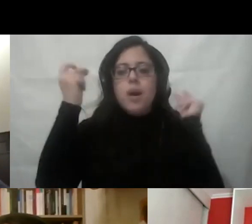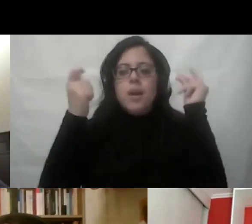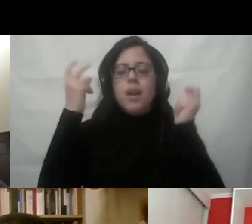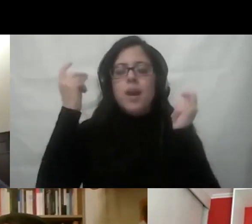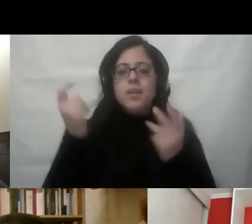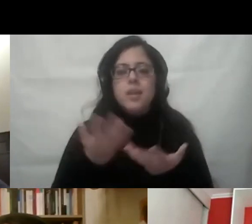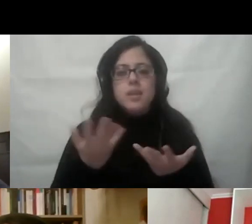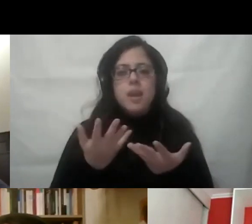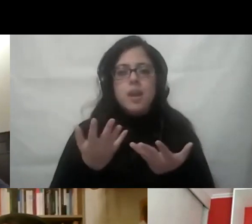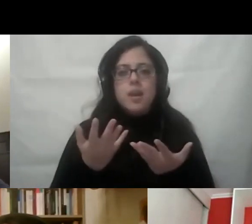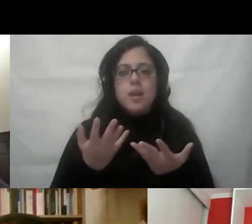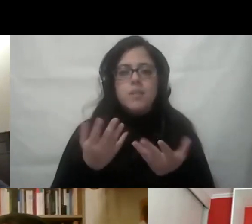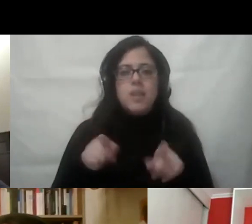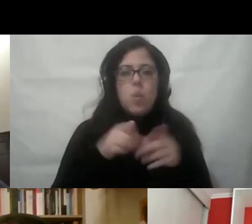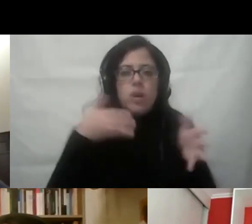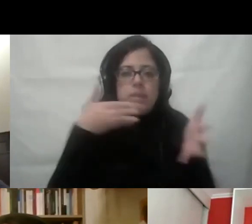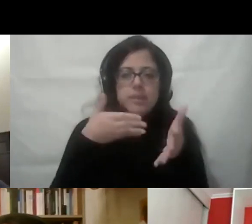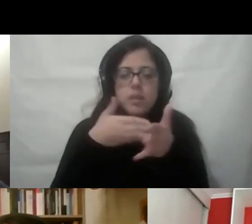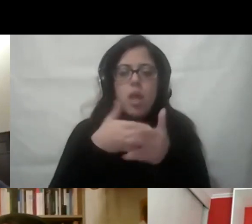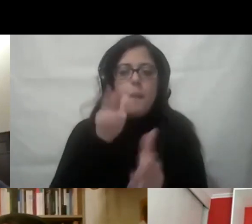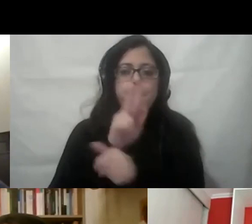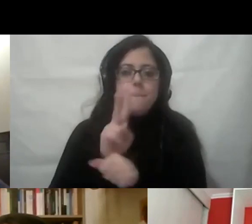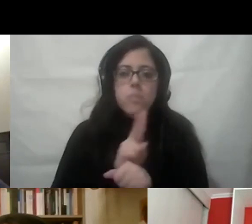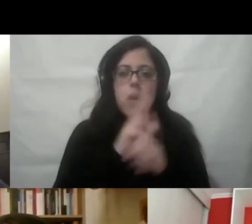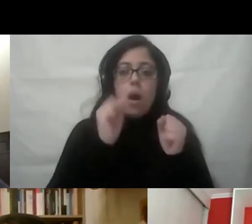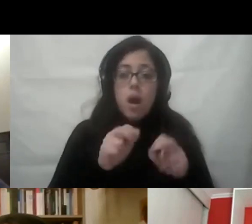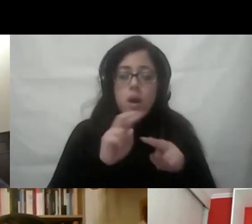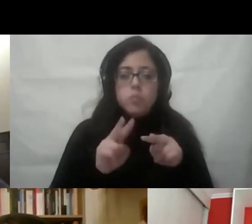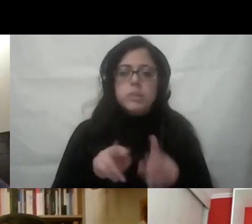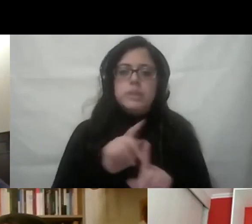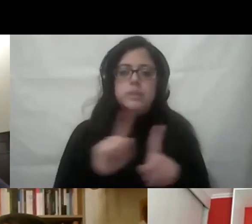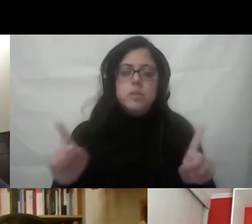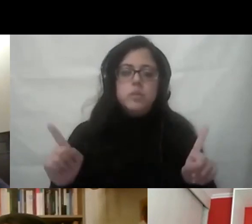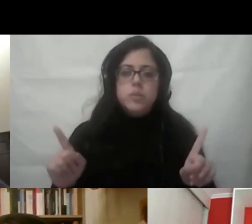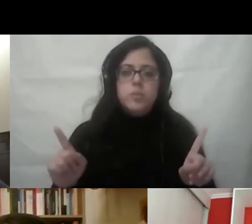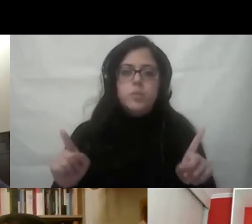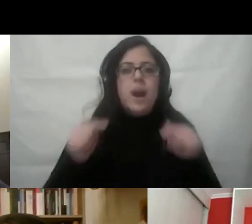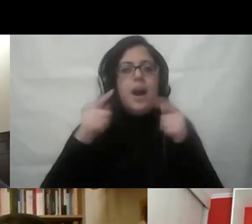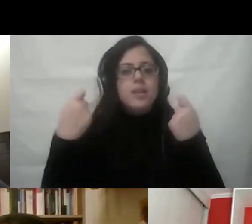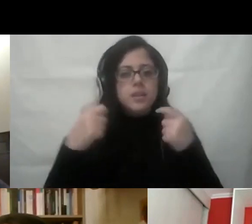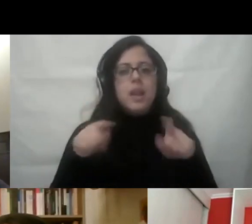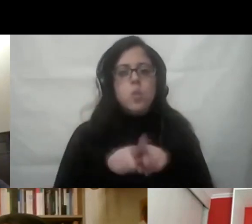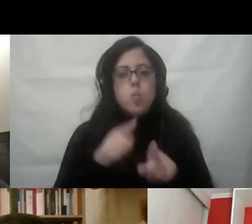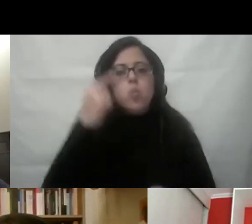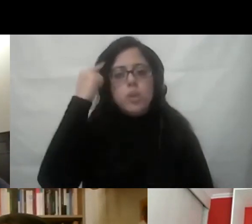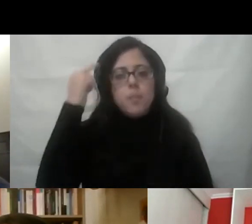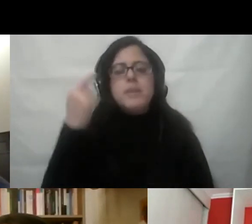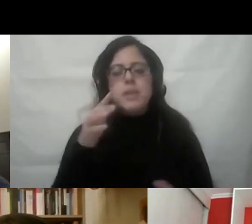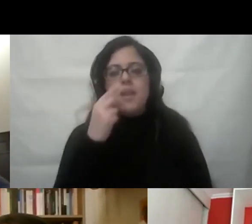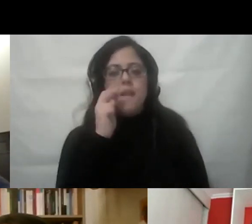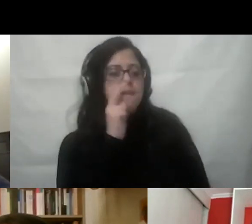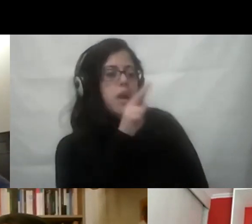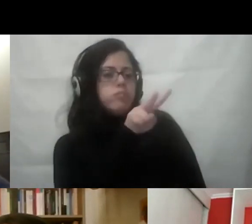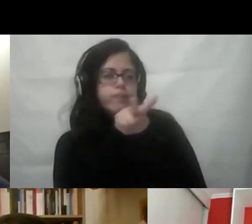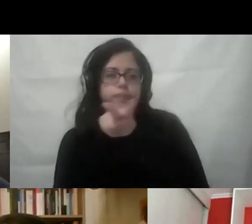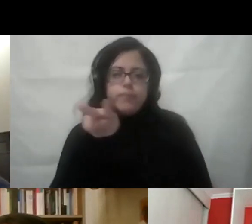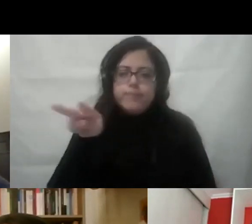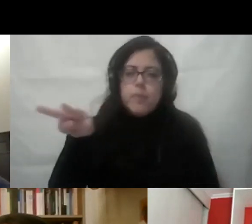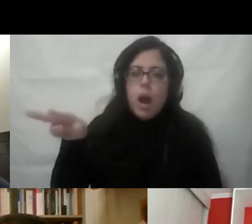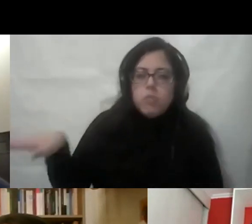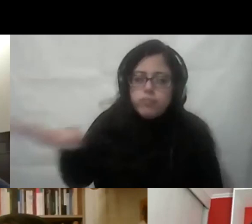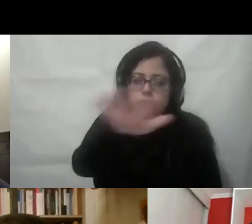no ponernos límites como profesores de poder hacerlo, sino de tratar de pensar y ver lo que tengo alrededor y tomarlo. Eso